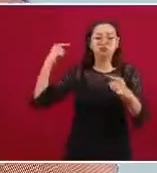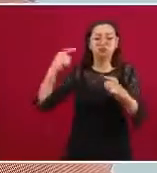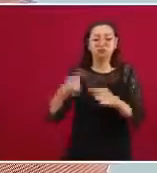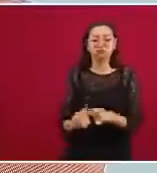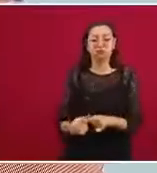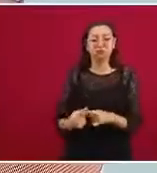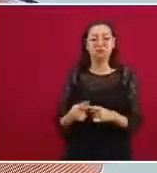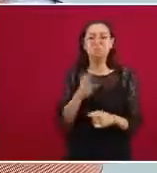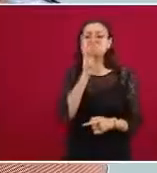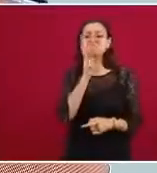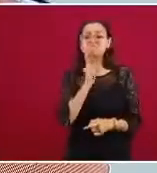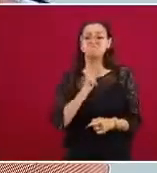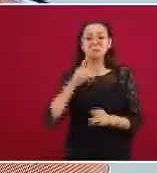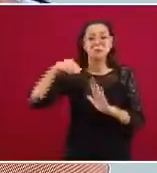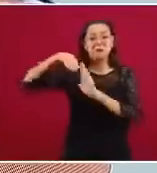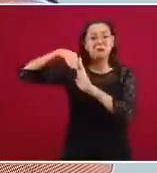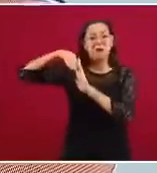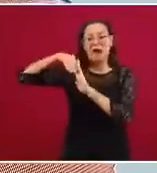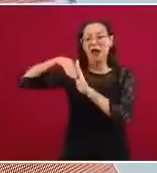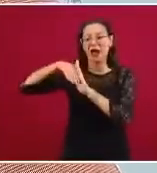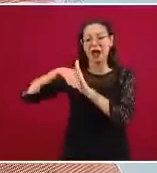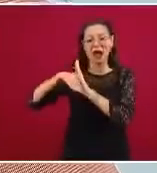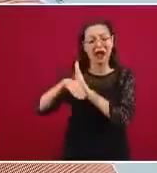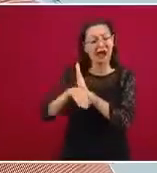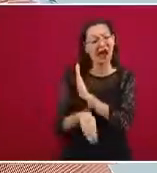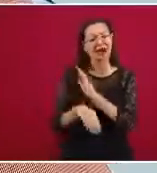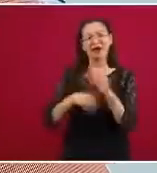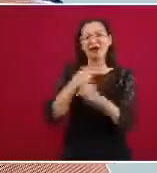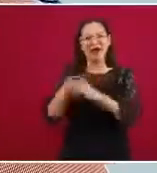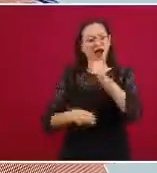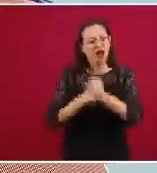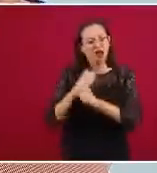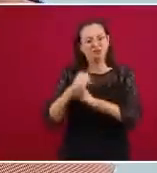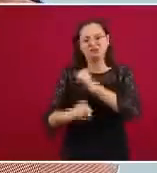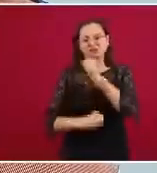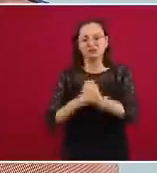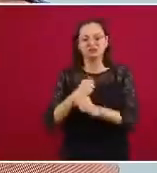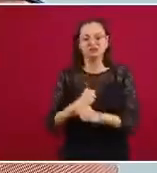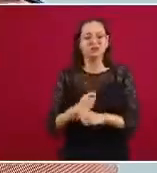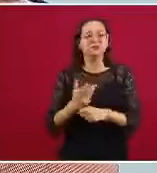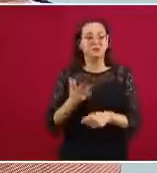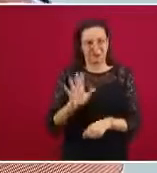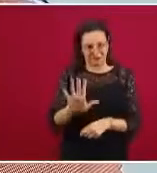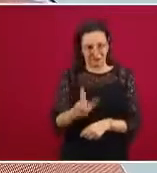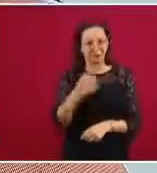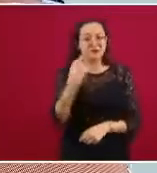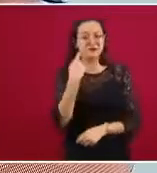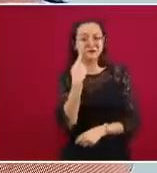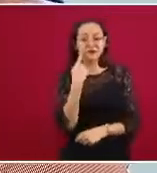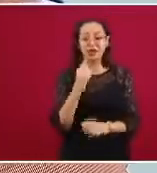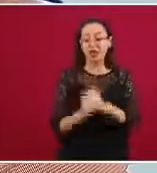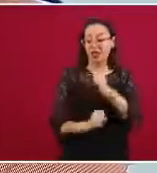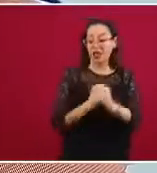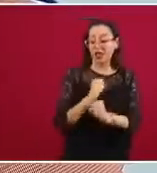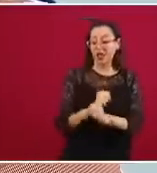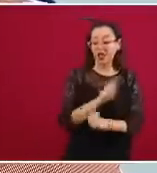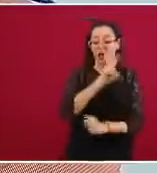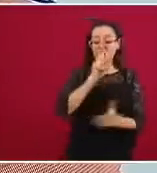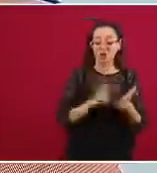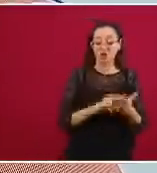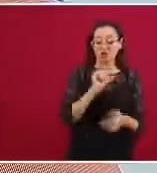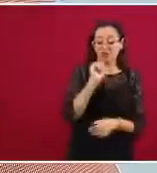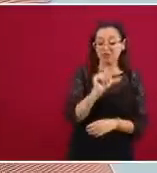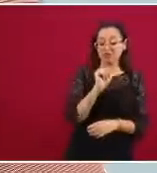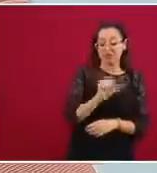acelerada desde hace años. En el 2016, cuando se adhiere México a este